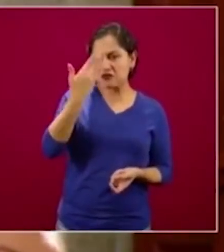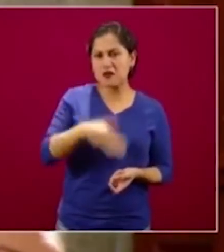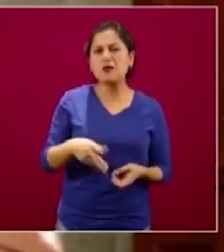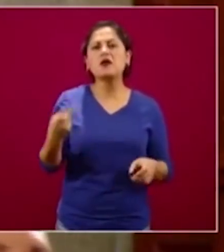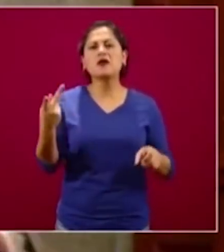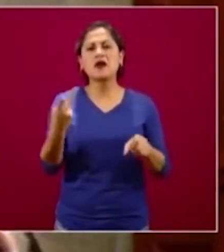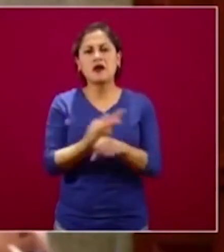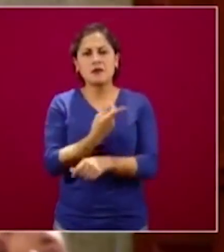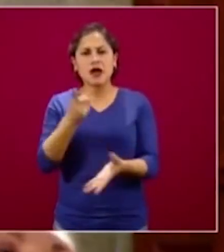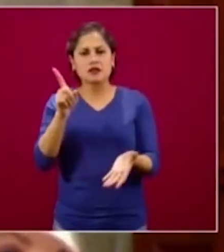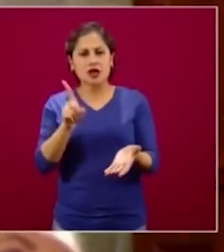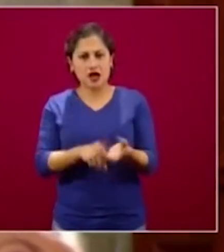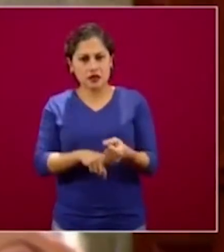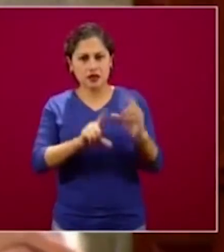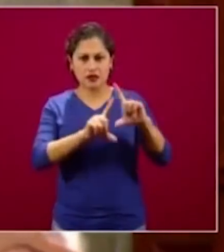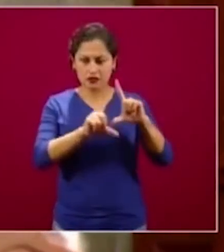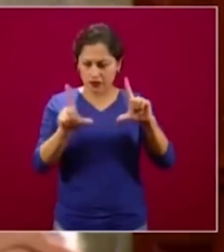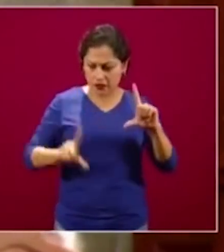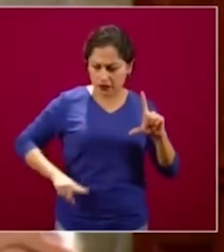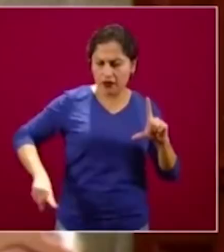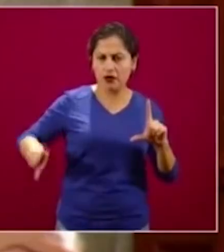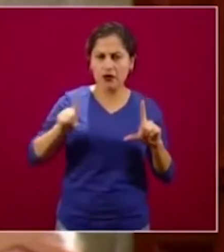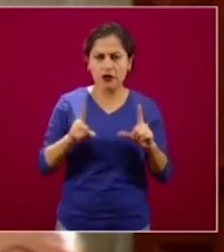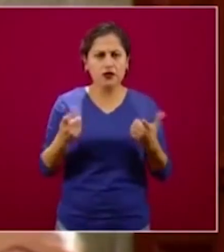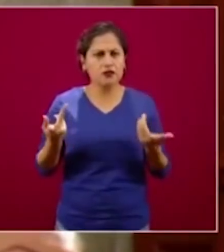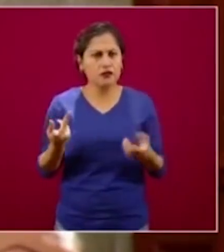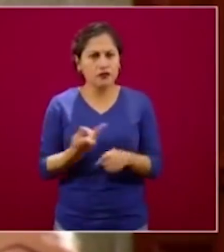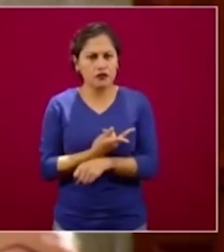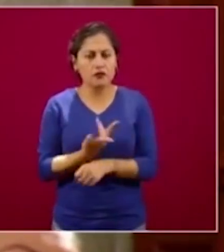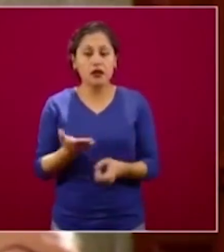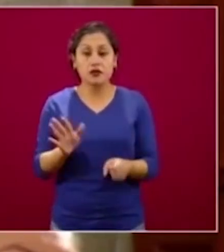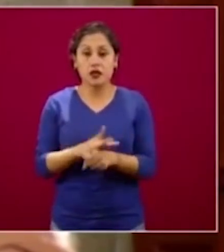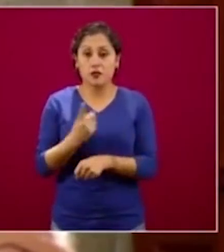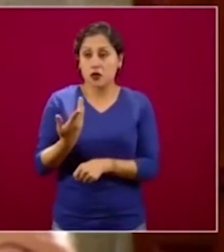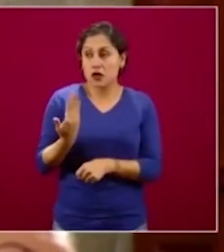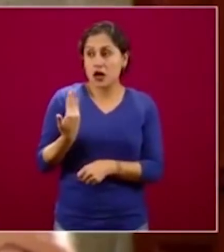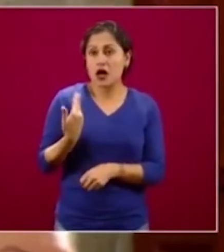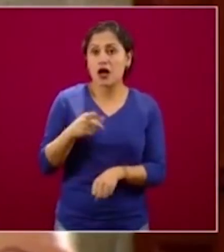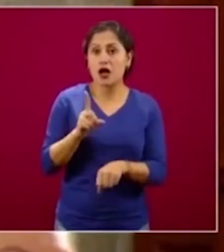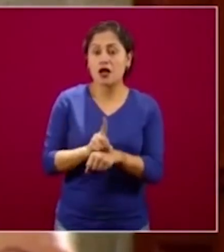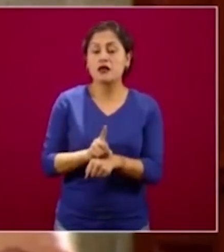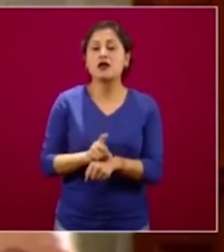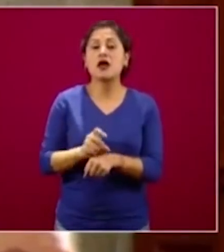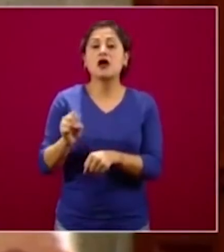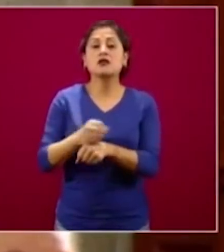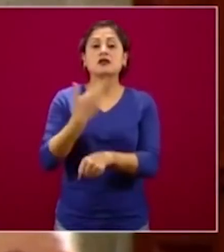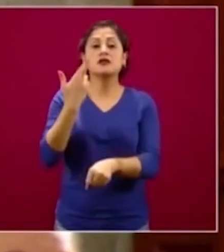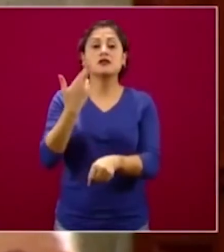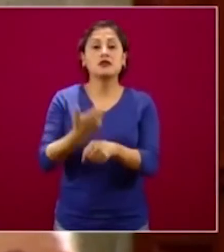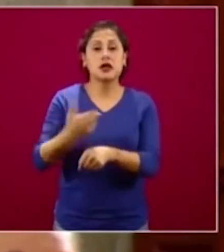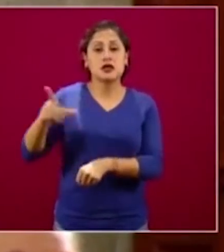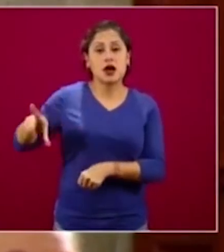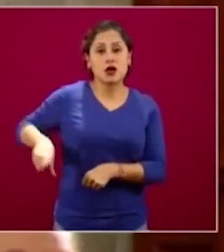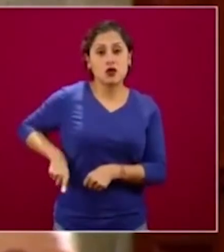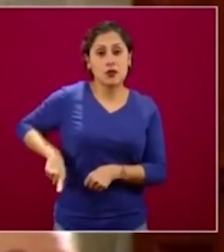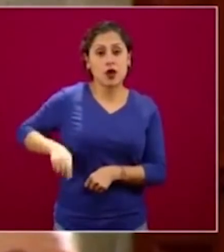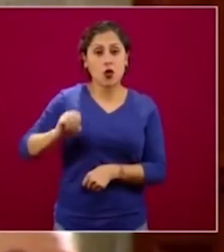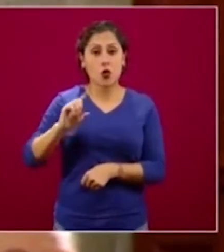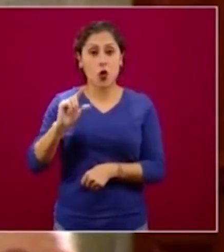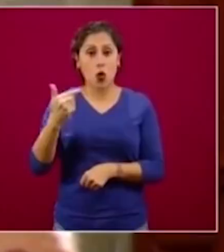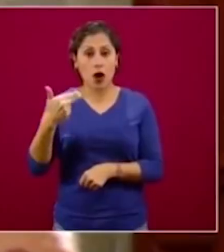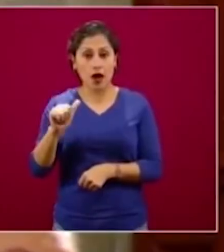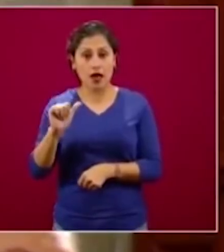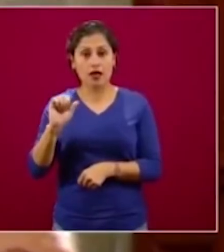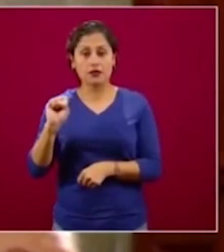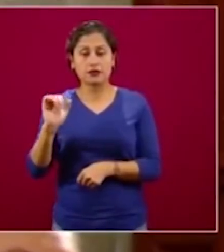pasando internamente cuando, por un lado, hace unos días la secretaria de Gobernación, Olga Sánchez Cordero, afirmó y dijo: